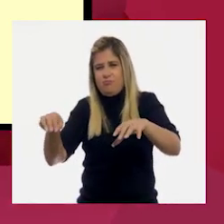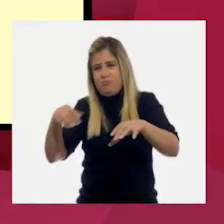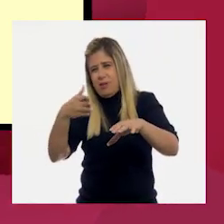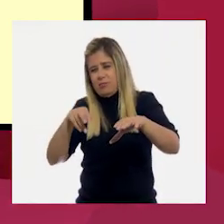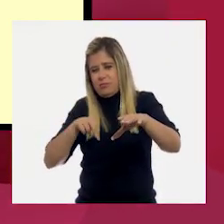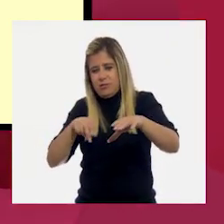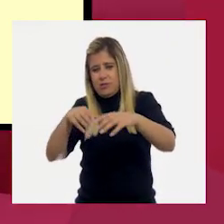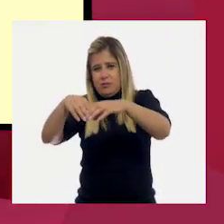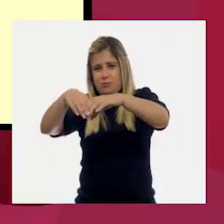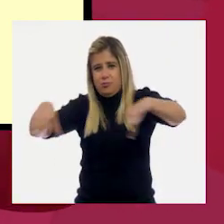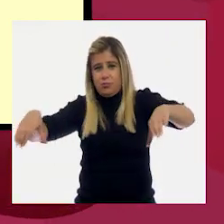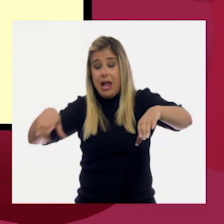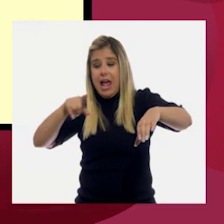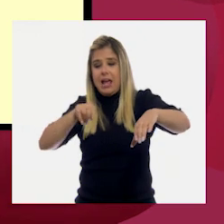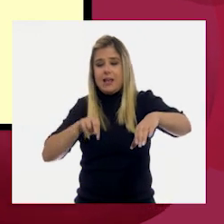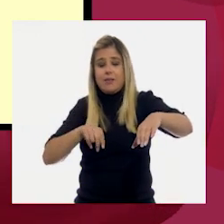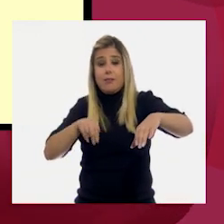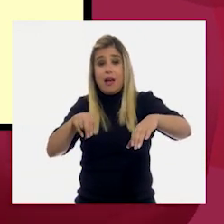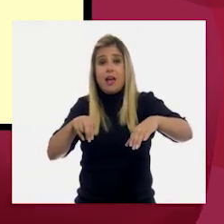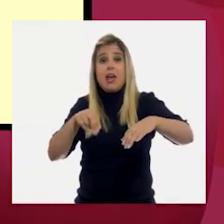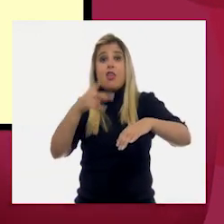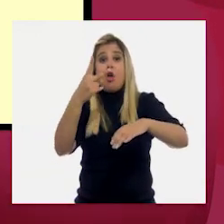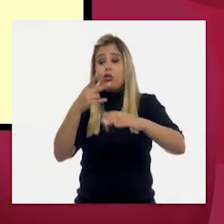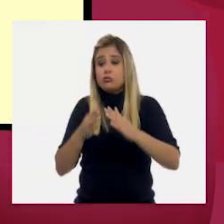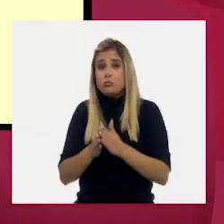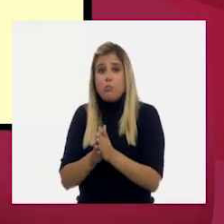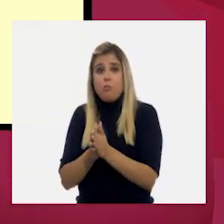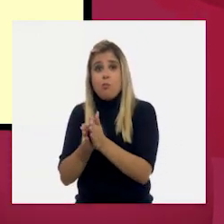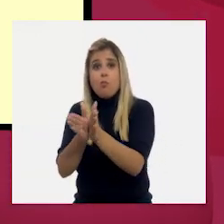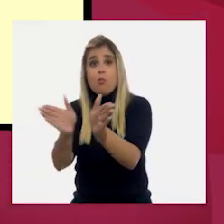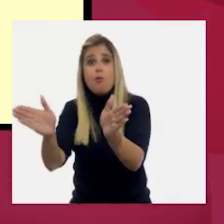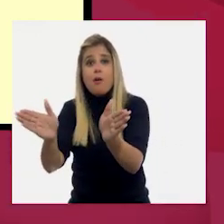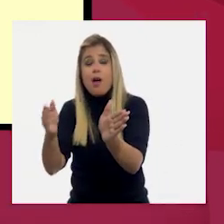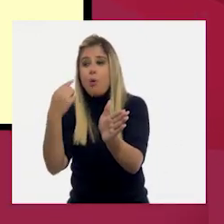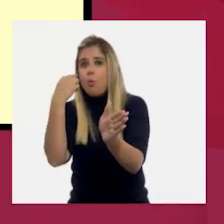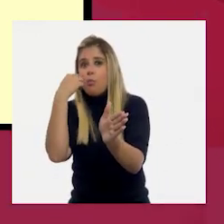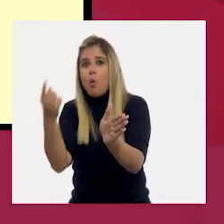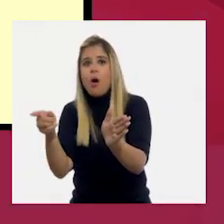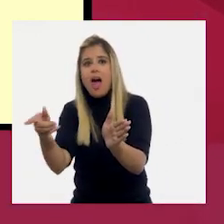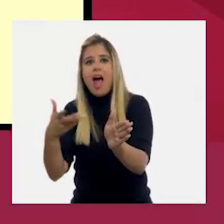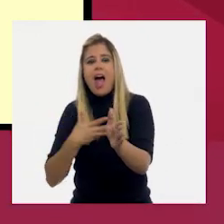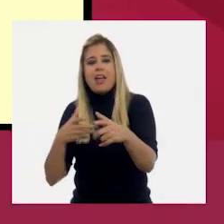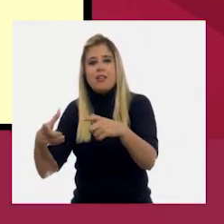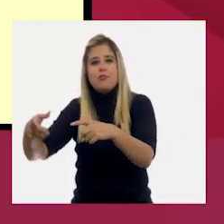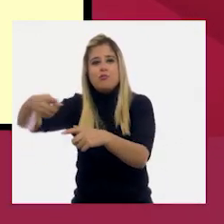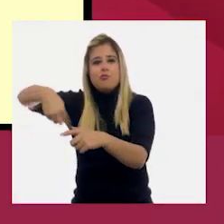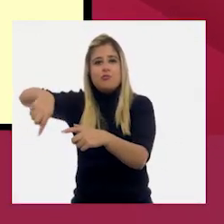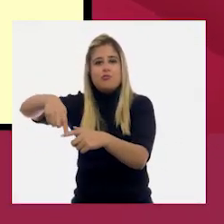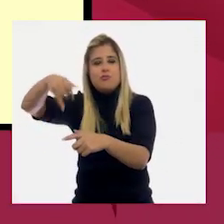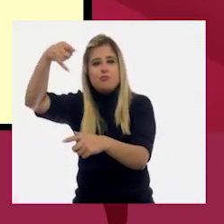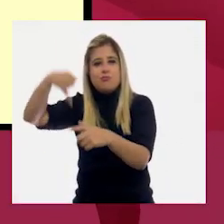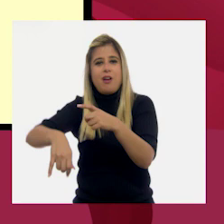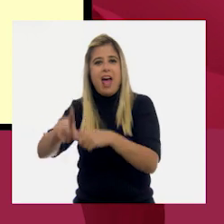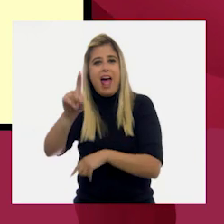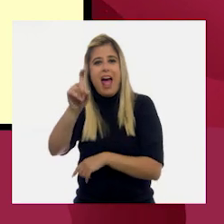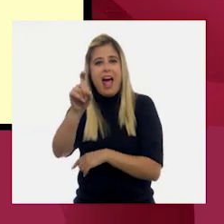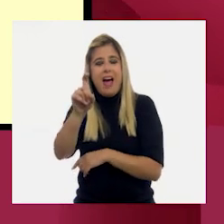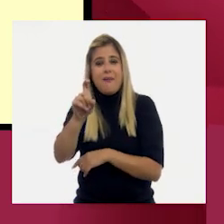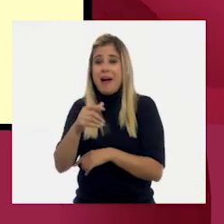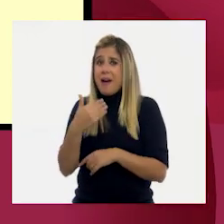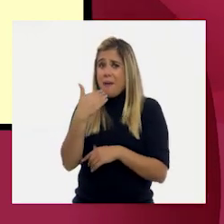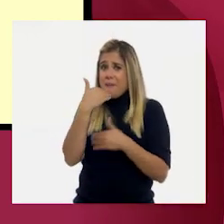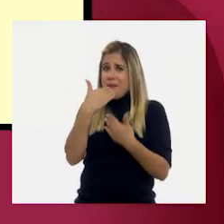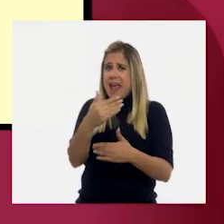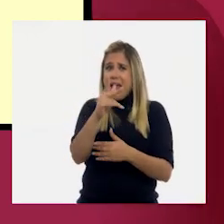el camino en dos, ahí derechito vamos a encontrar la poza, ¿cierto, maestra? La poza chica. Muy bien, Pepe,